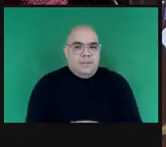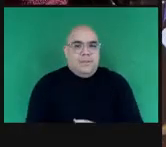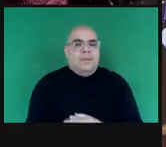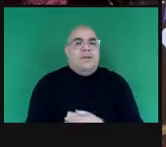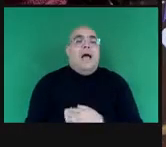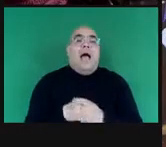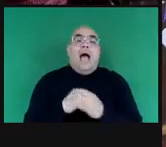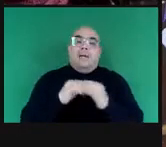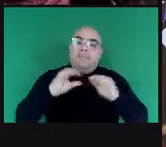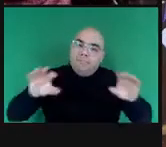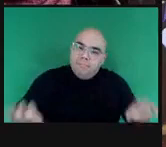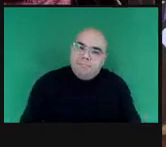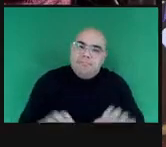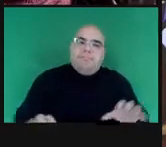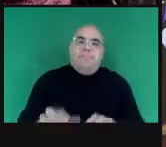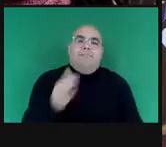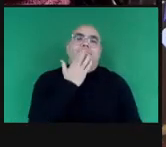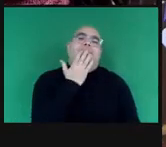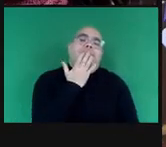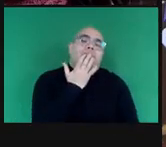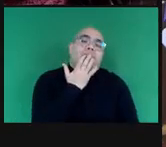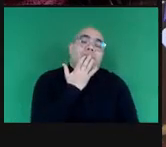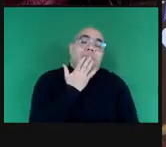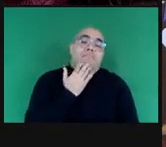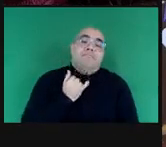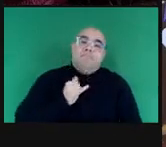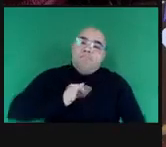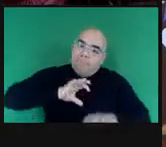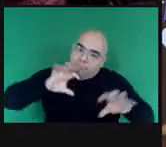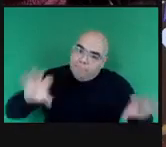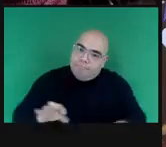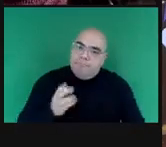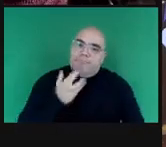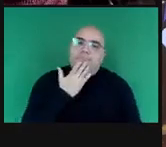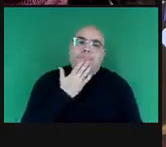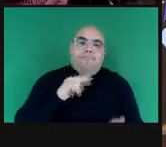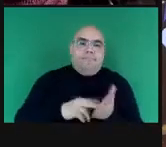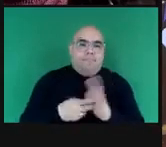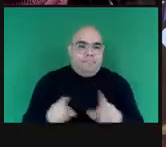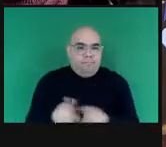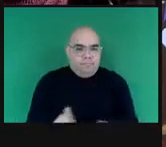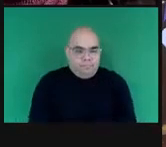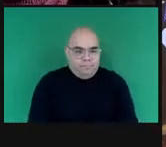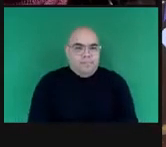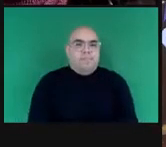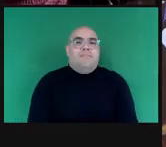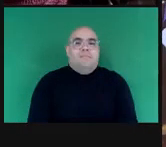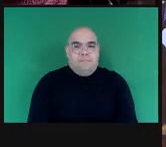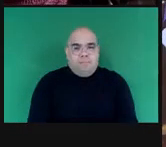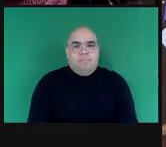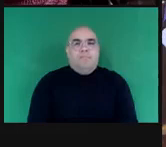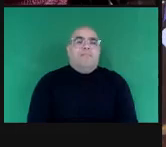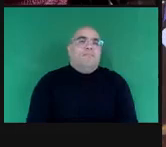Acción a Color. Acción a Color es un festival que reunió más de